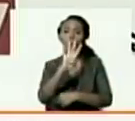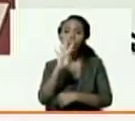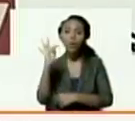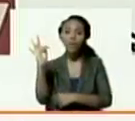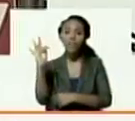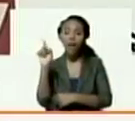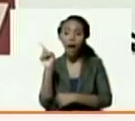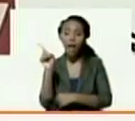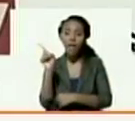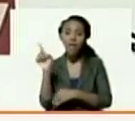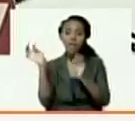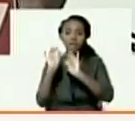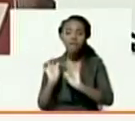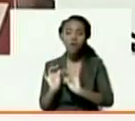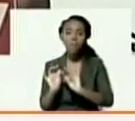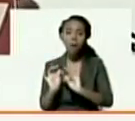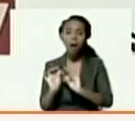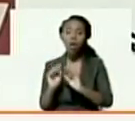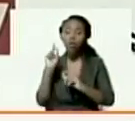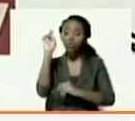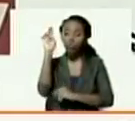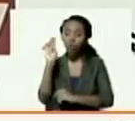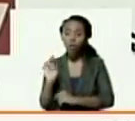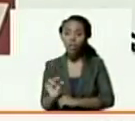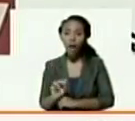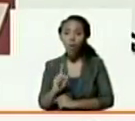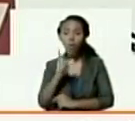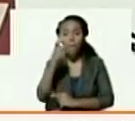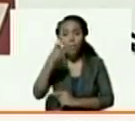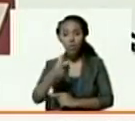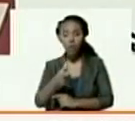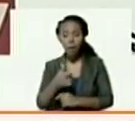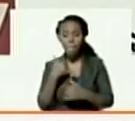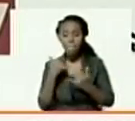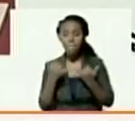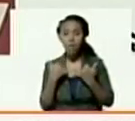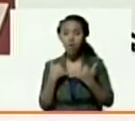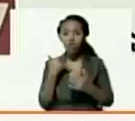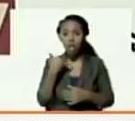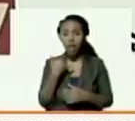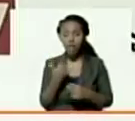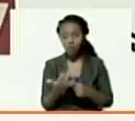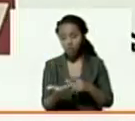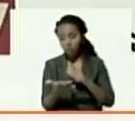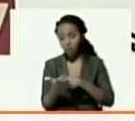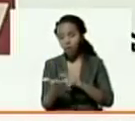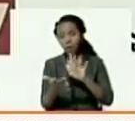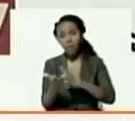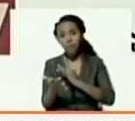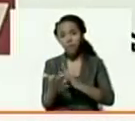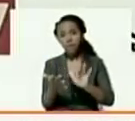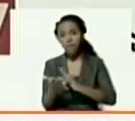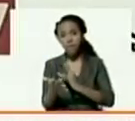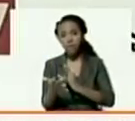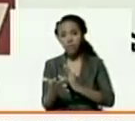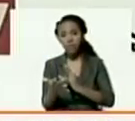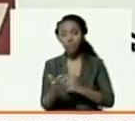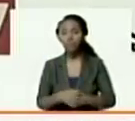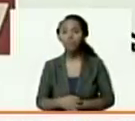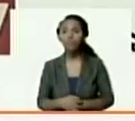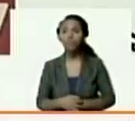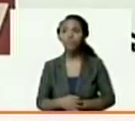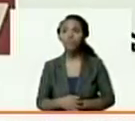manera que todos los días una persona desde su teléfono, si tiene un teléfono de estos llamados